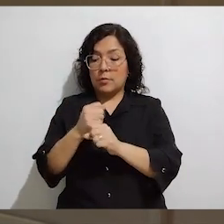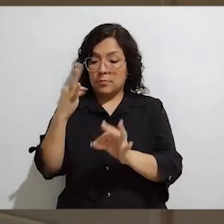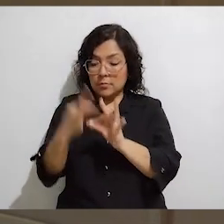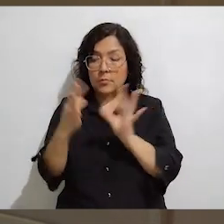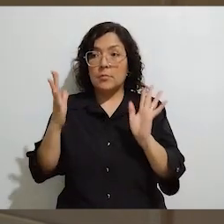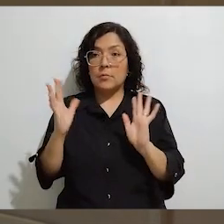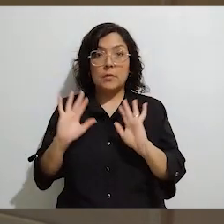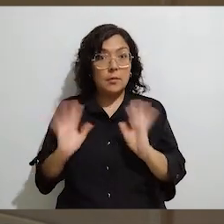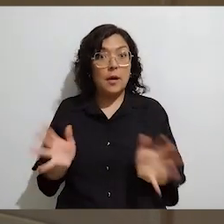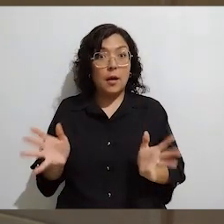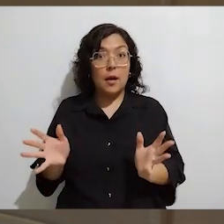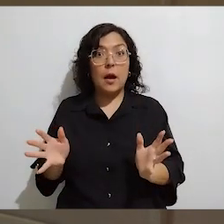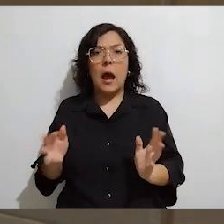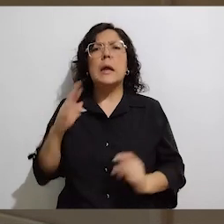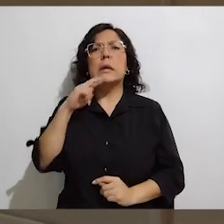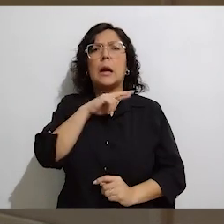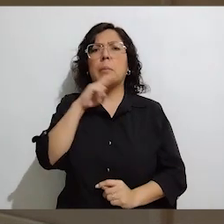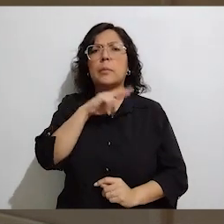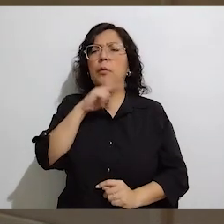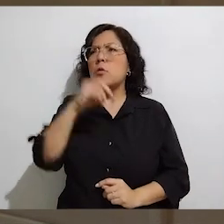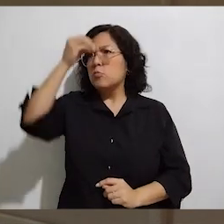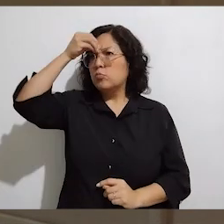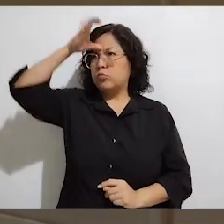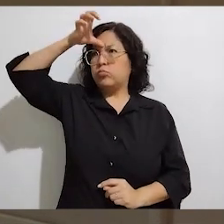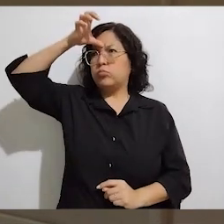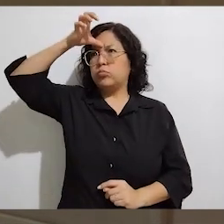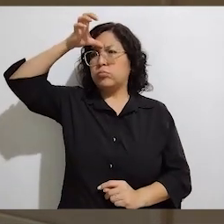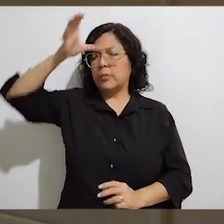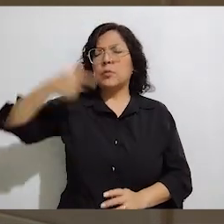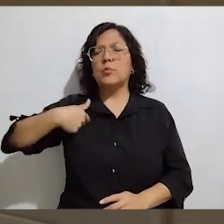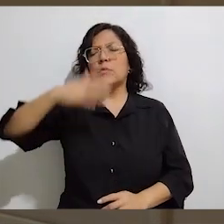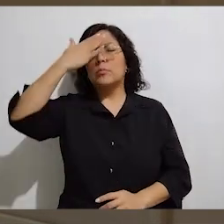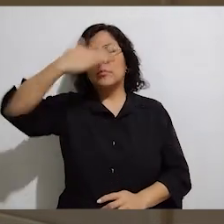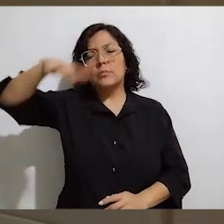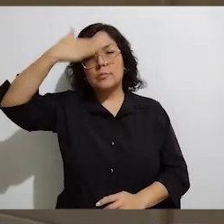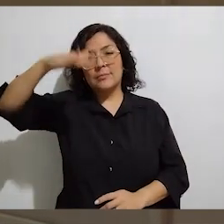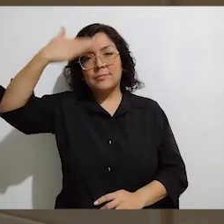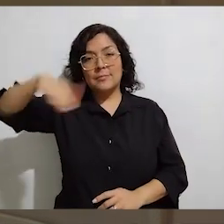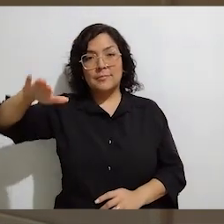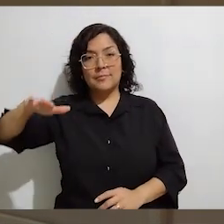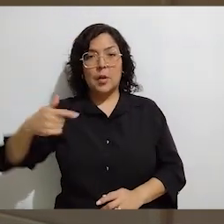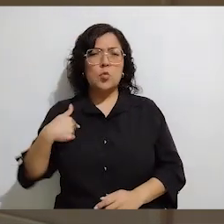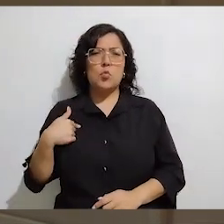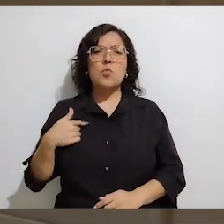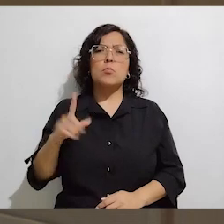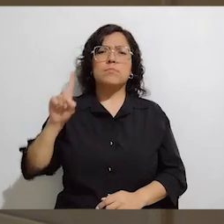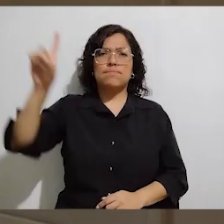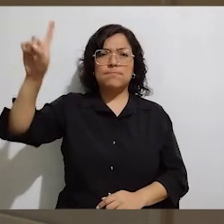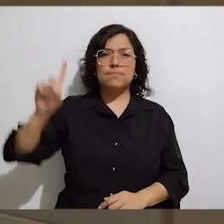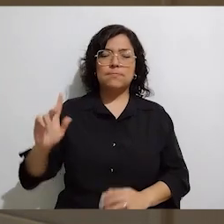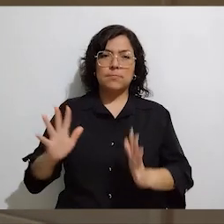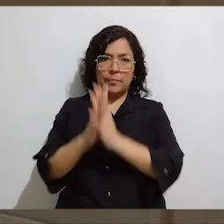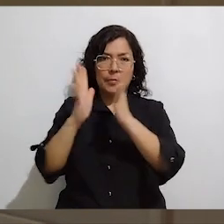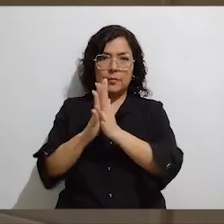ese día, voy a adquirir todos los conocimientos, toda la prestancia, toda la disposición para poder ser